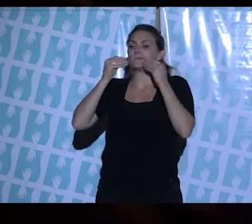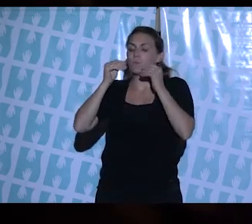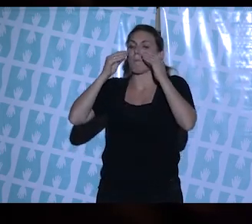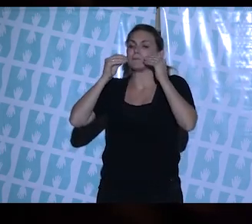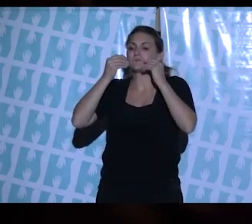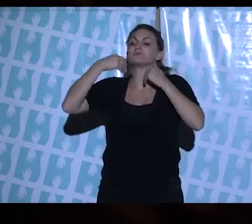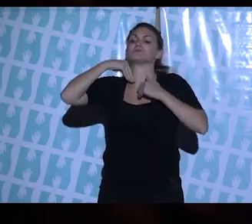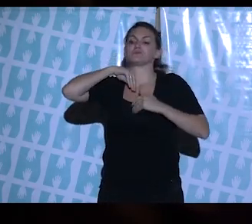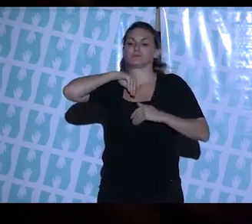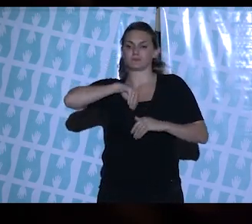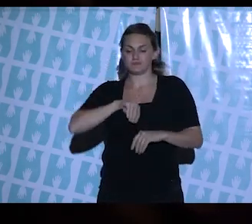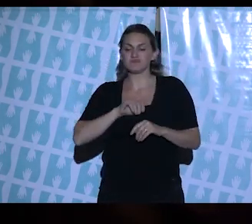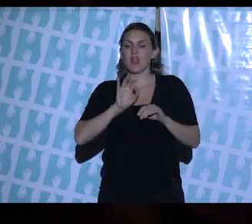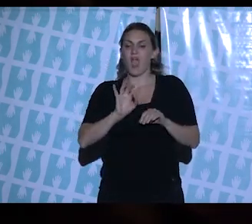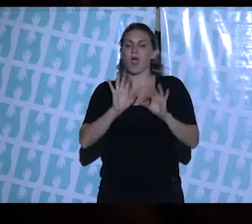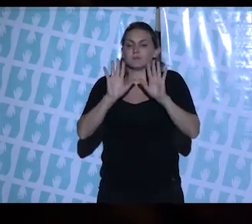esta estabilidad.